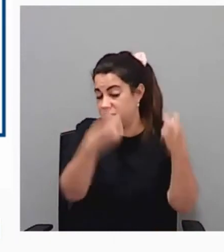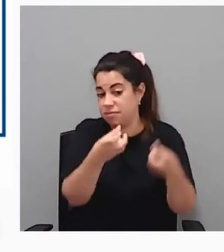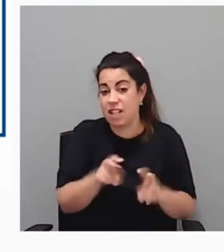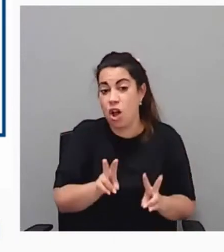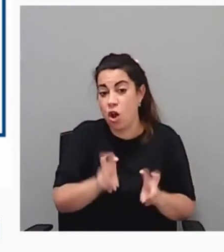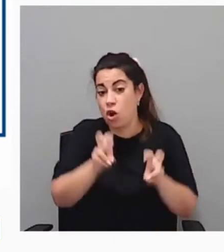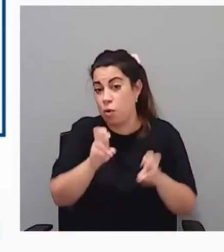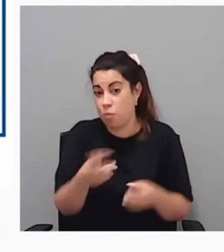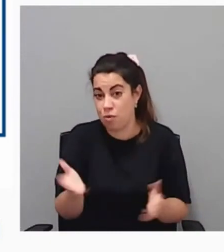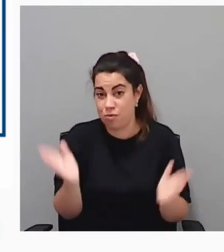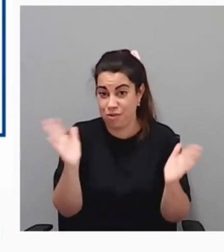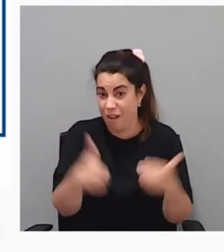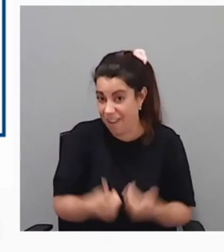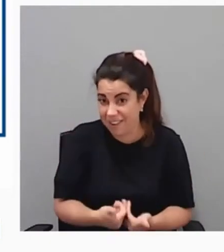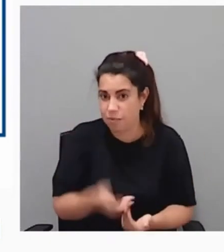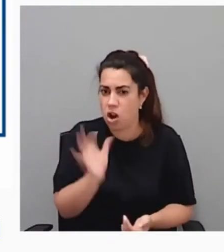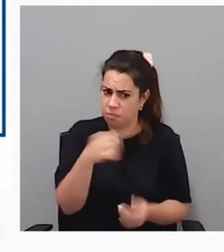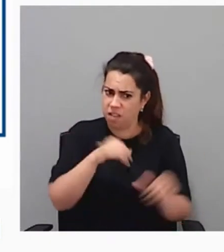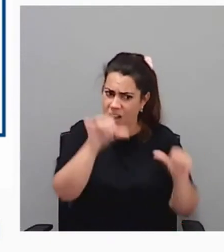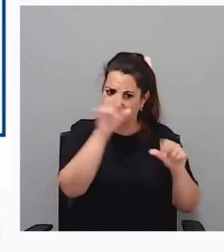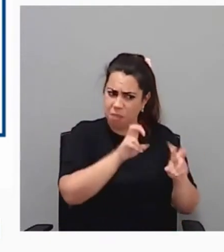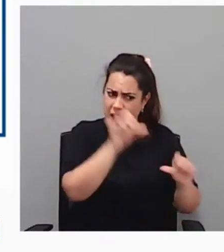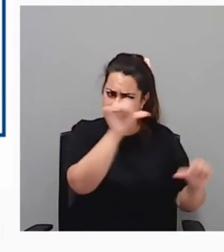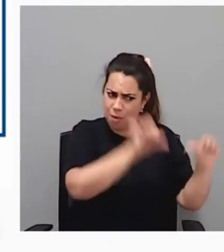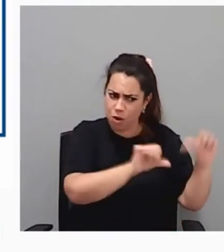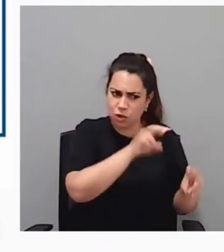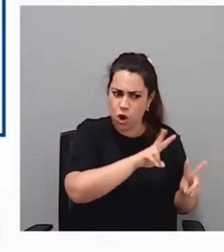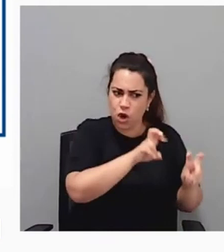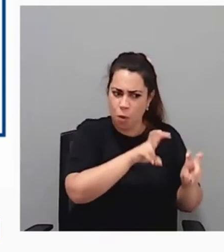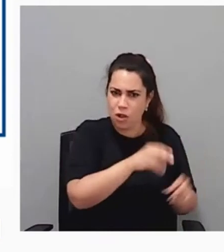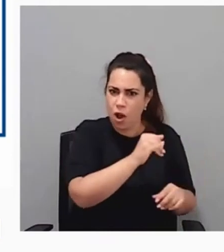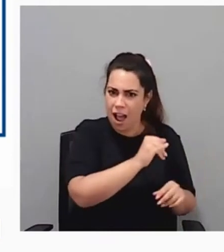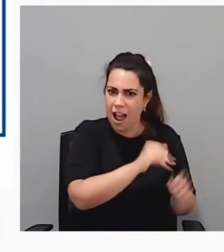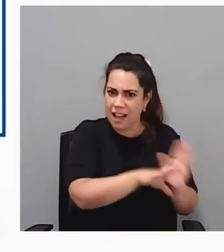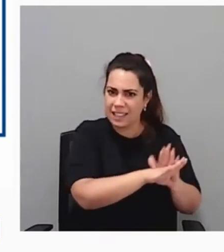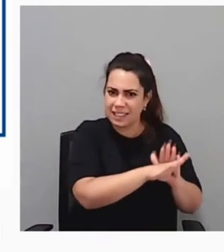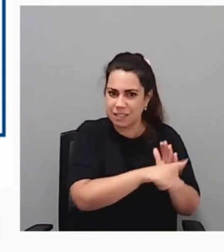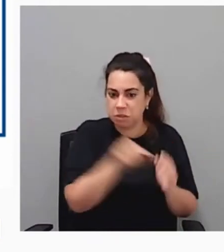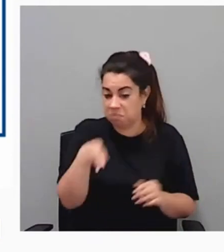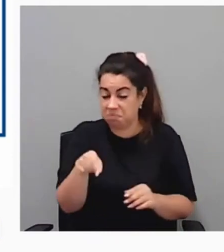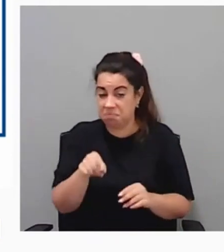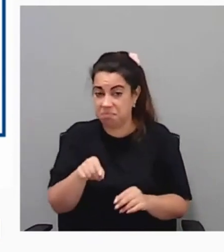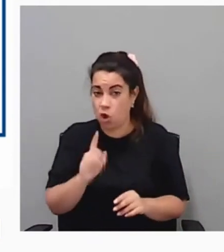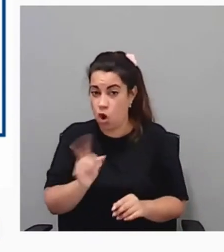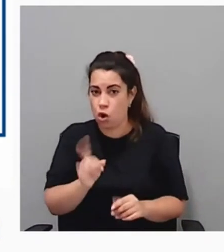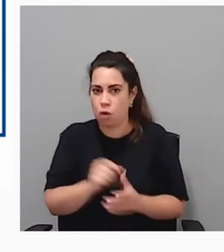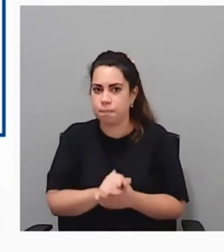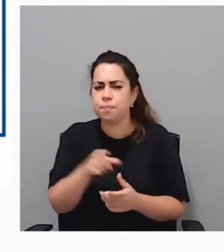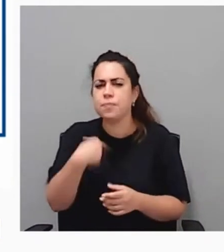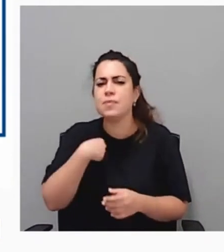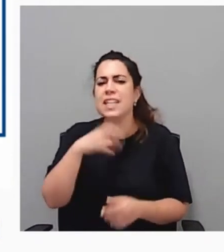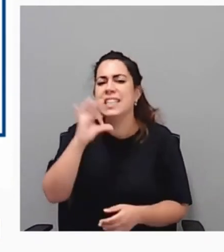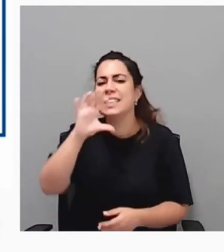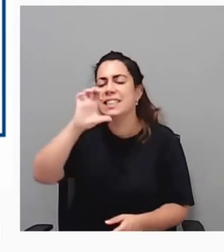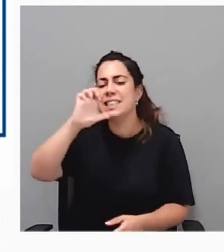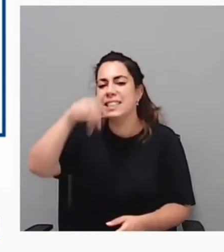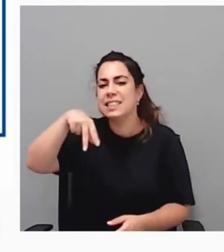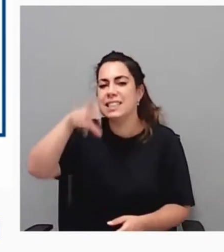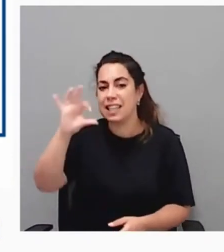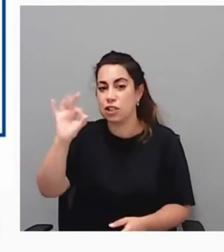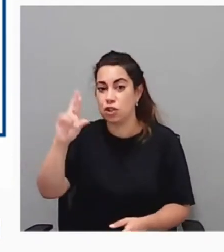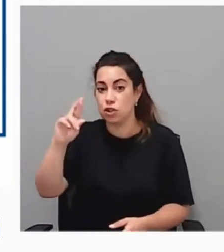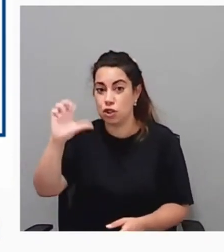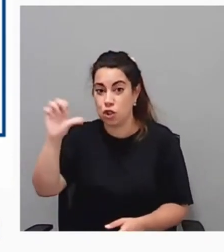habido innovación, ¿no? Yo trabajo en estos sensores, si a alguien le interesa. Hago sensores de grafeno, colaboro con varios grupos en